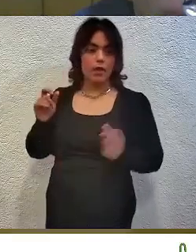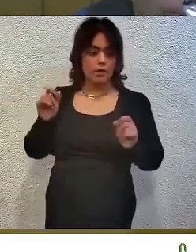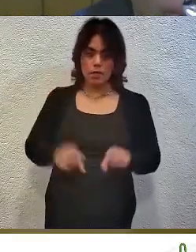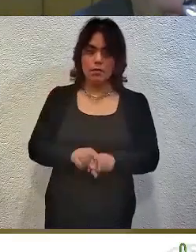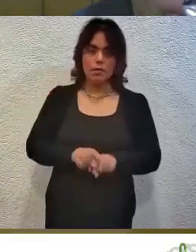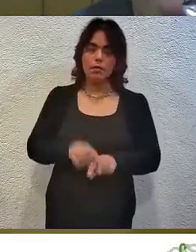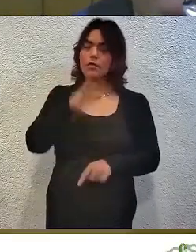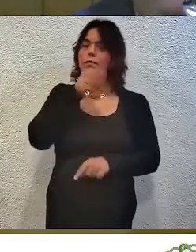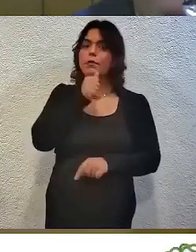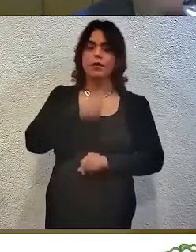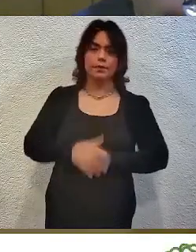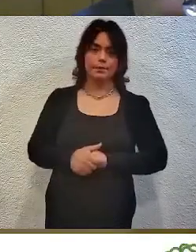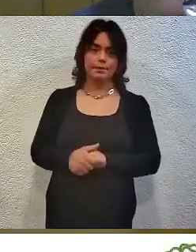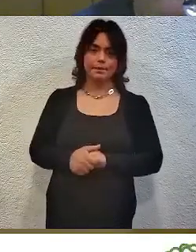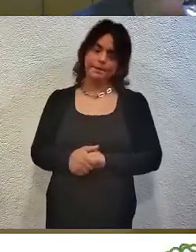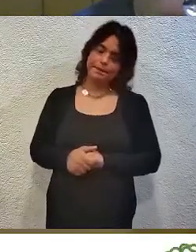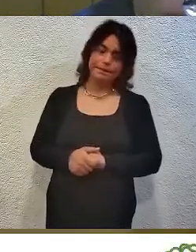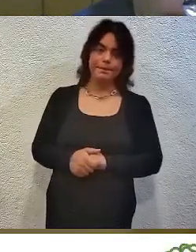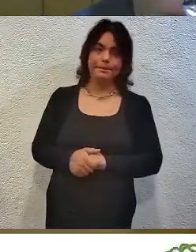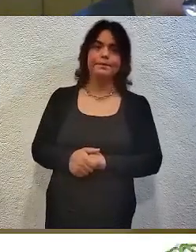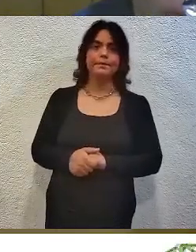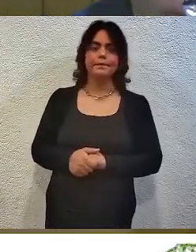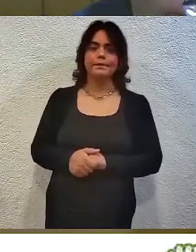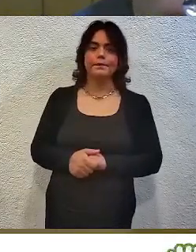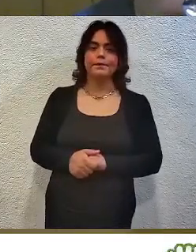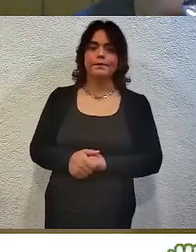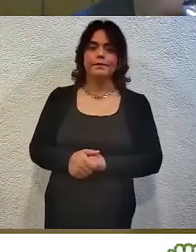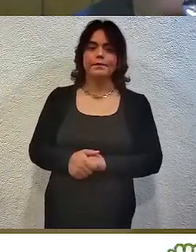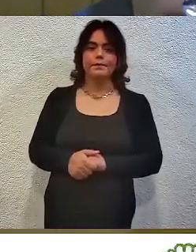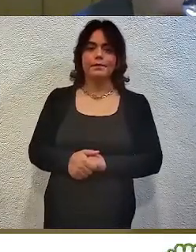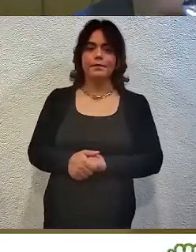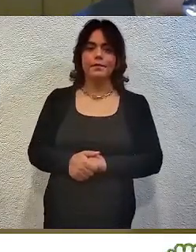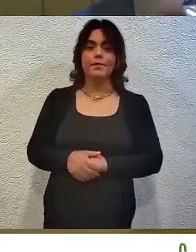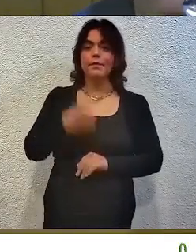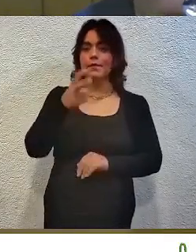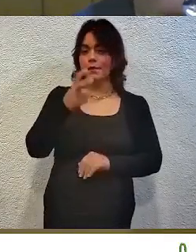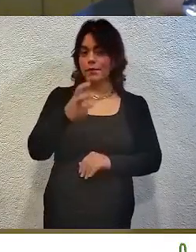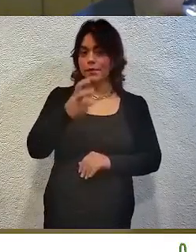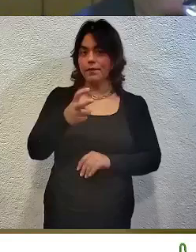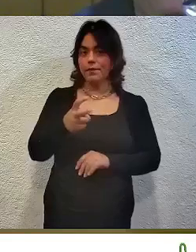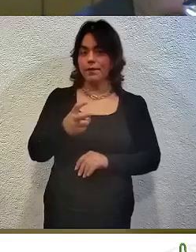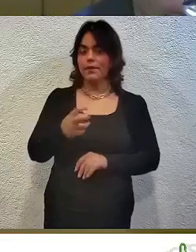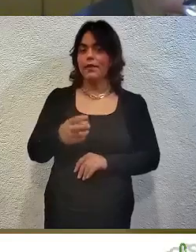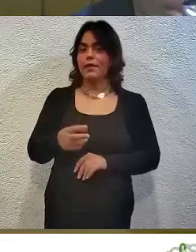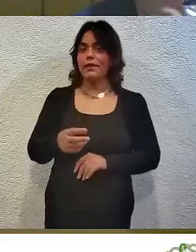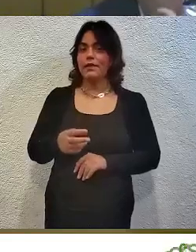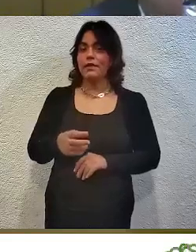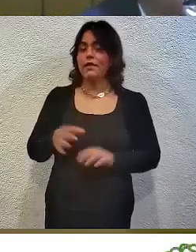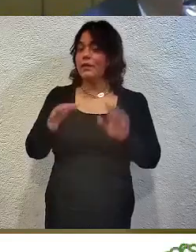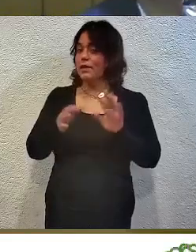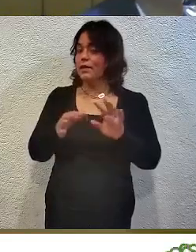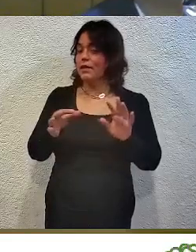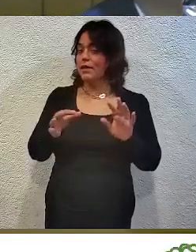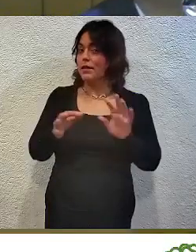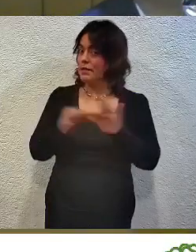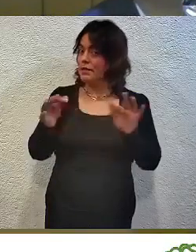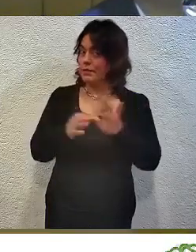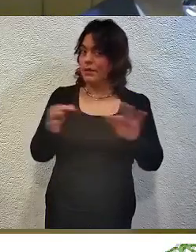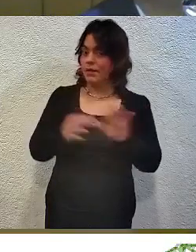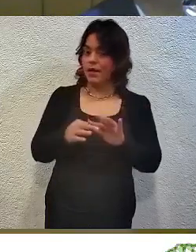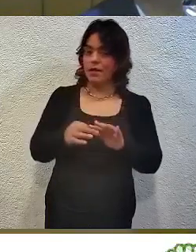actos iguales, ¿no? Entonces, para empezar a aclarar eso, son procedimientos